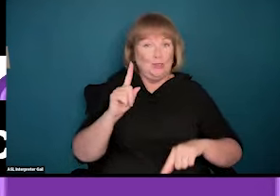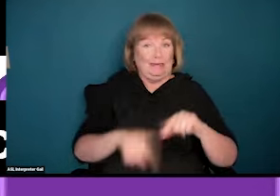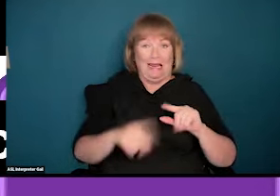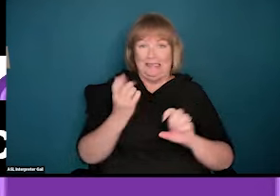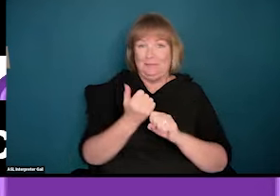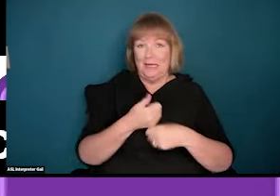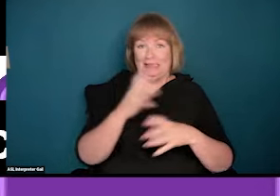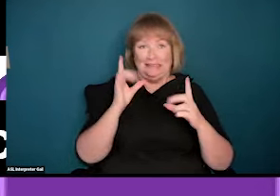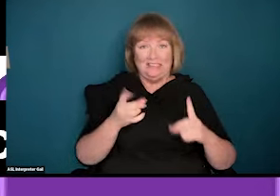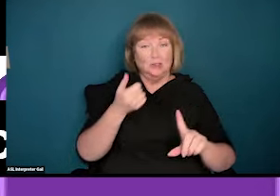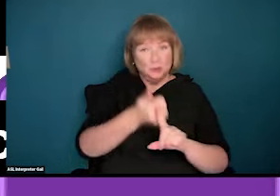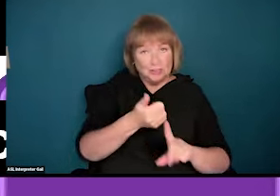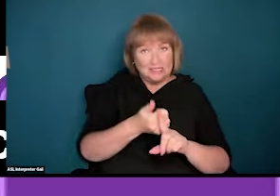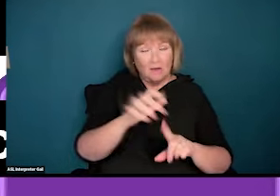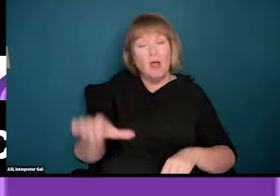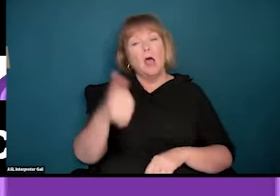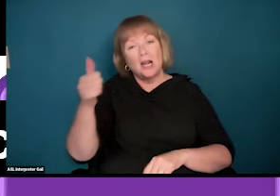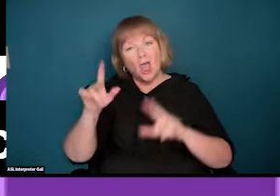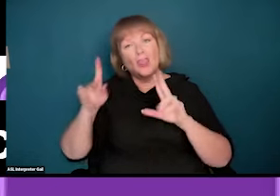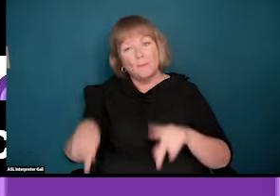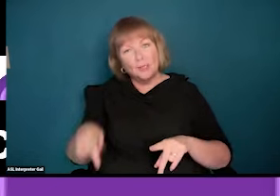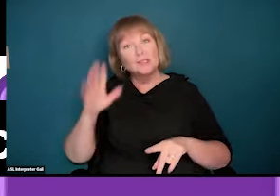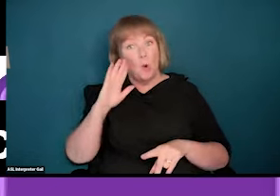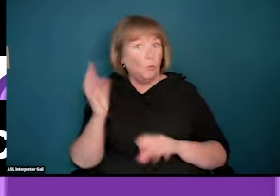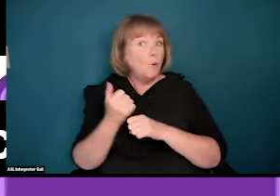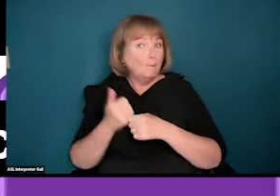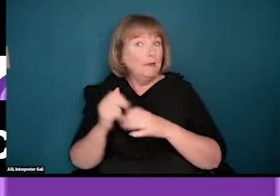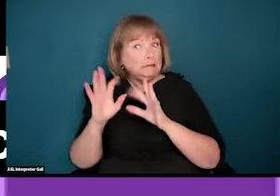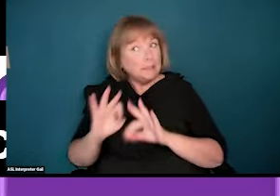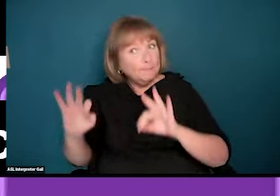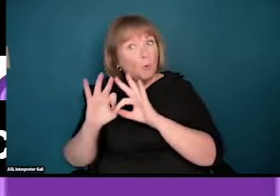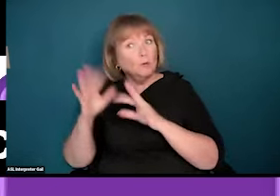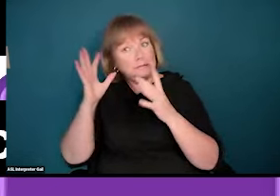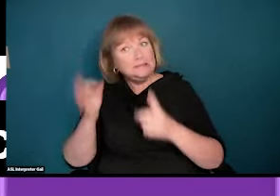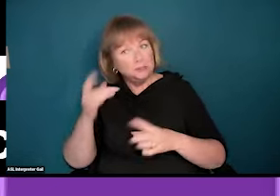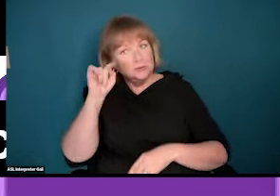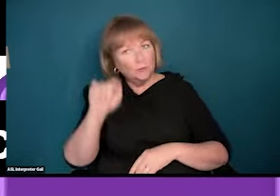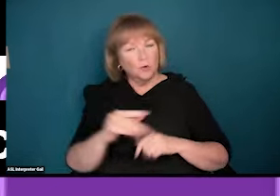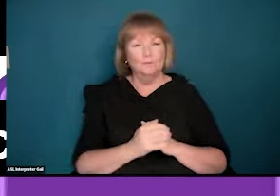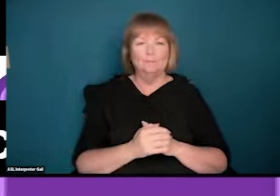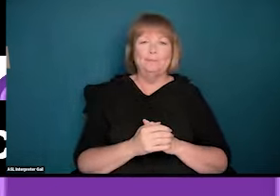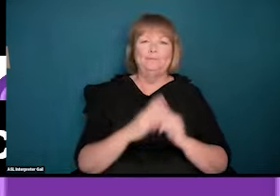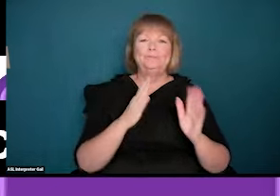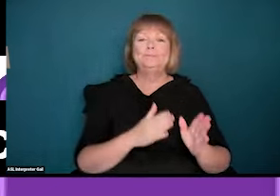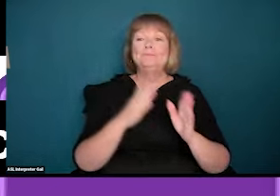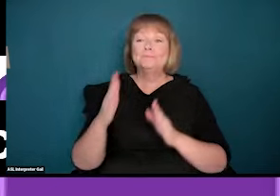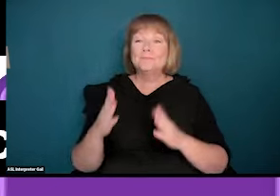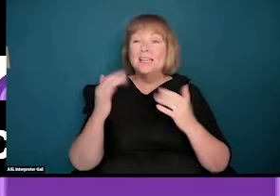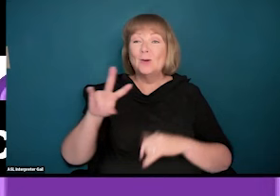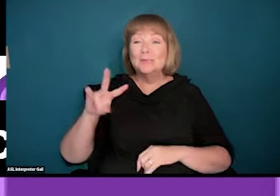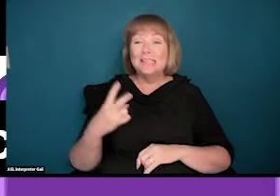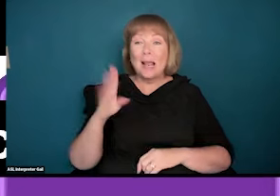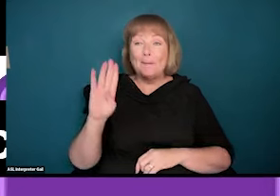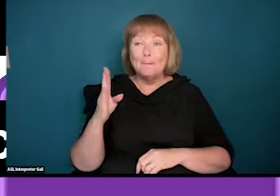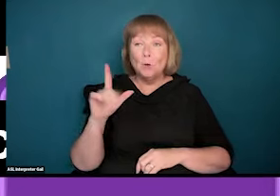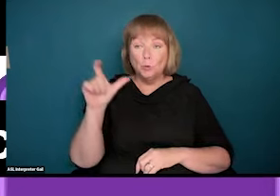derecho a tomar esas decisiones. Entonces, cuando no esté activado, otra persona está